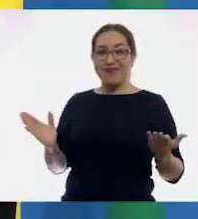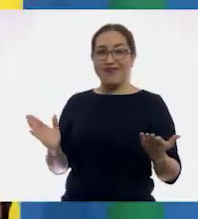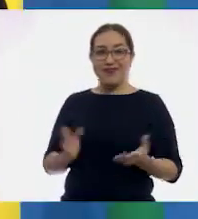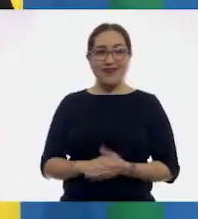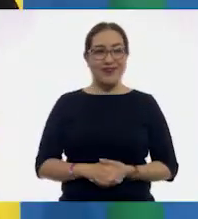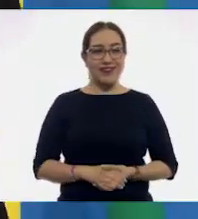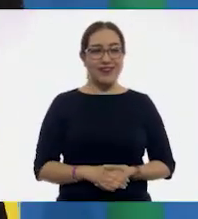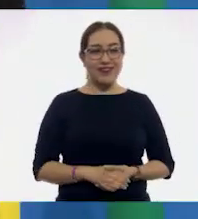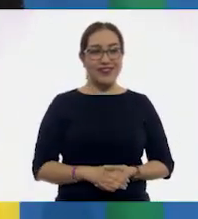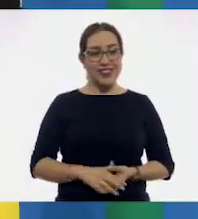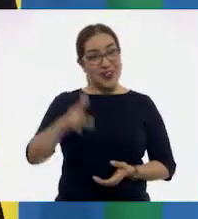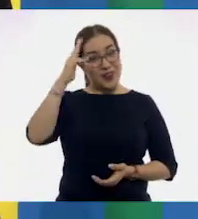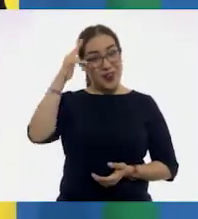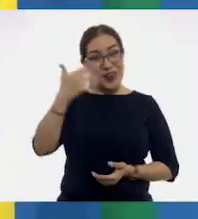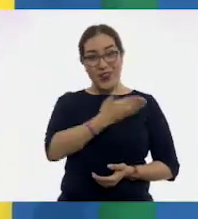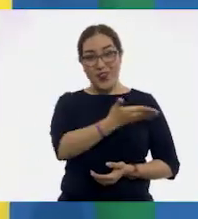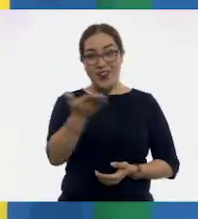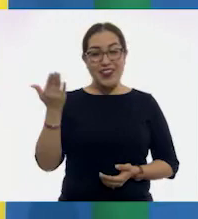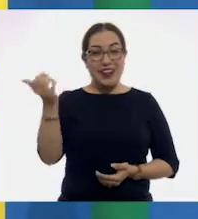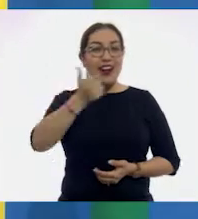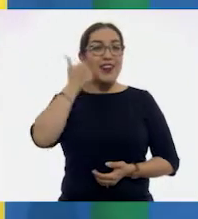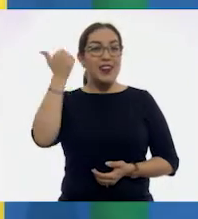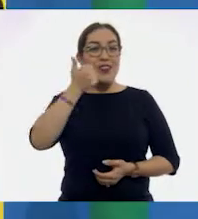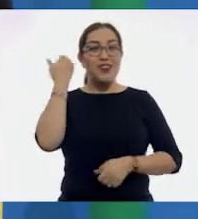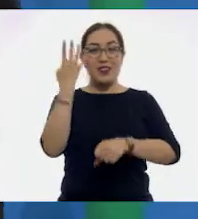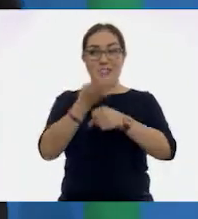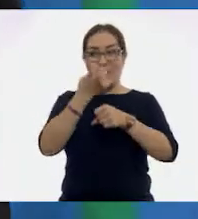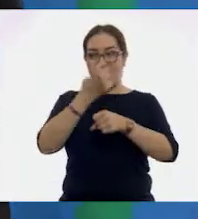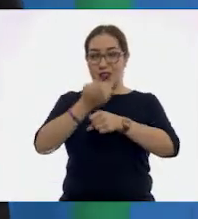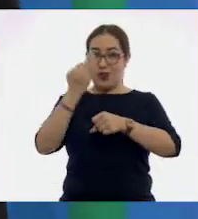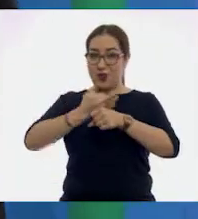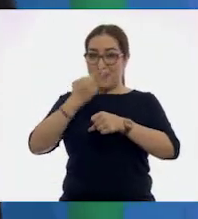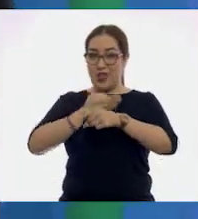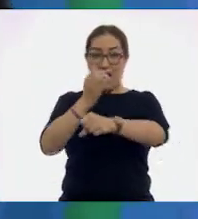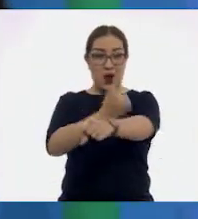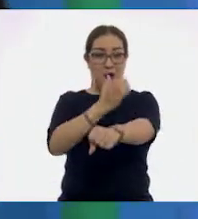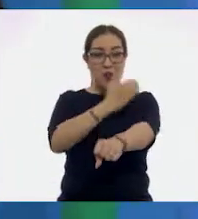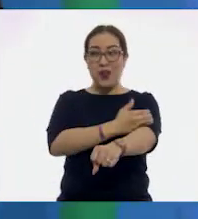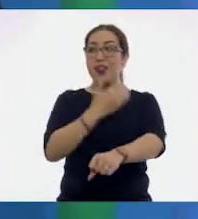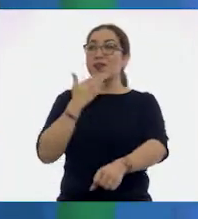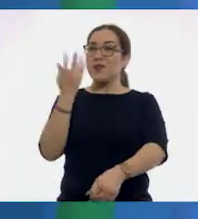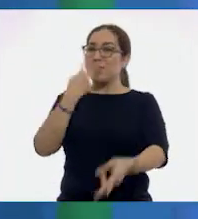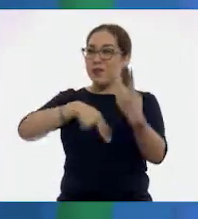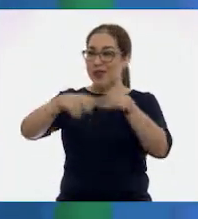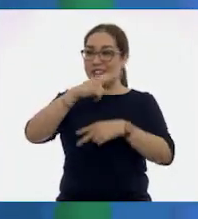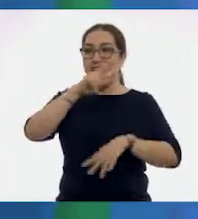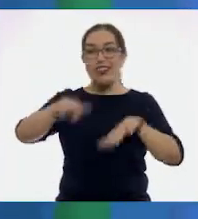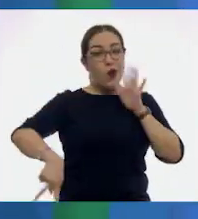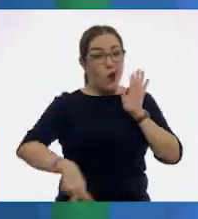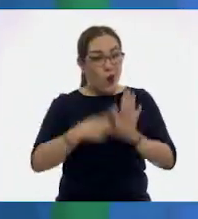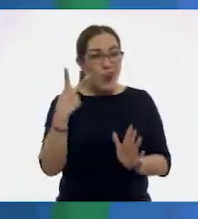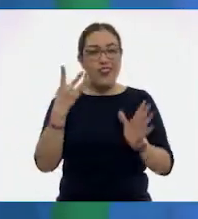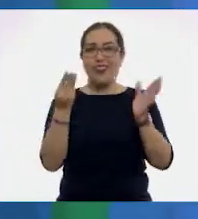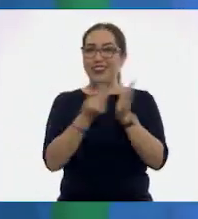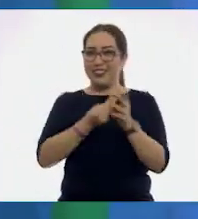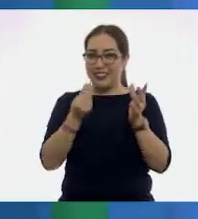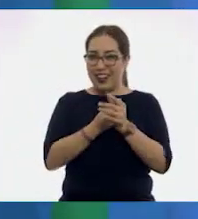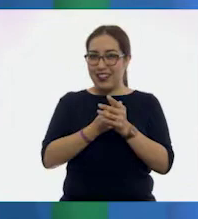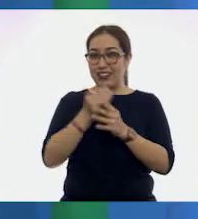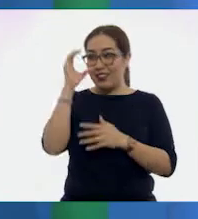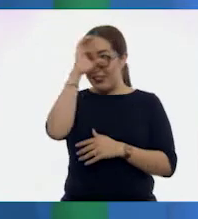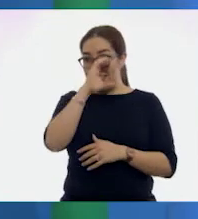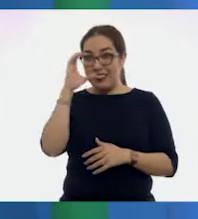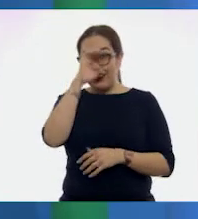Okay. Hola, estudiantes de cuarto grado que nos acompañan. Bienvenidas y bienvenidos nuevamente a nuestra clase de